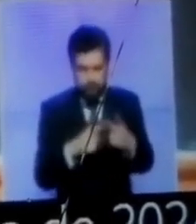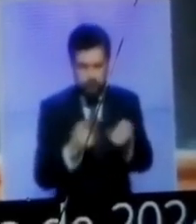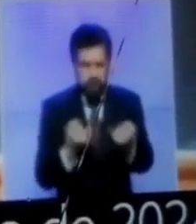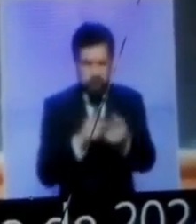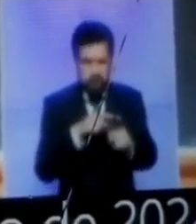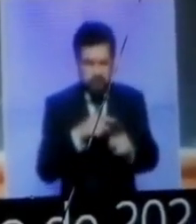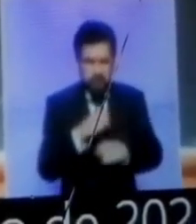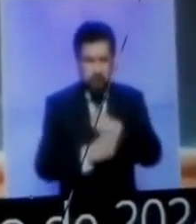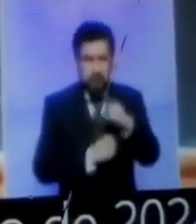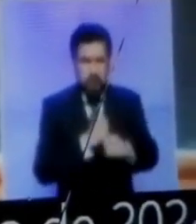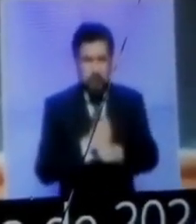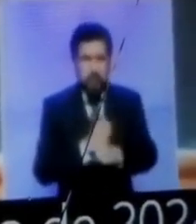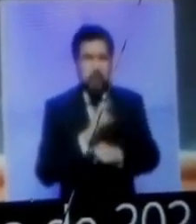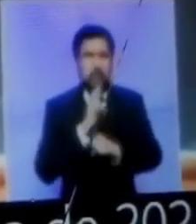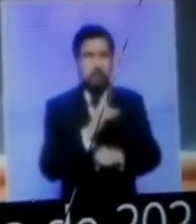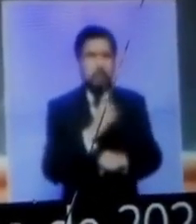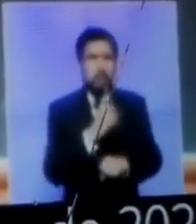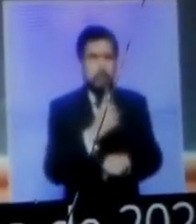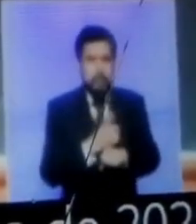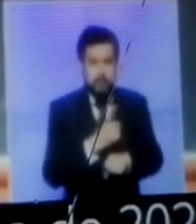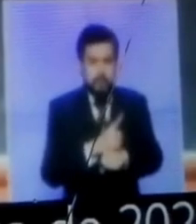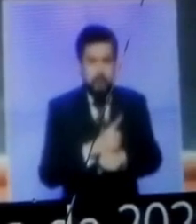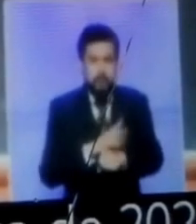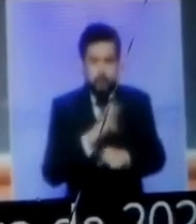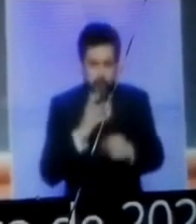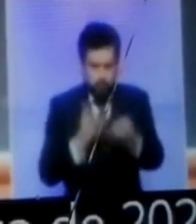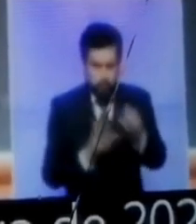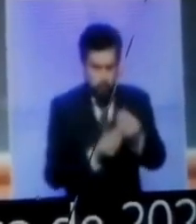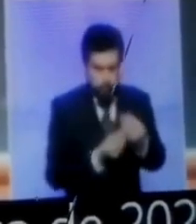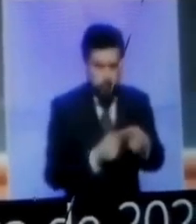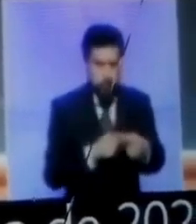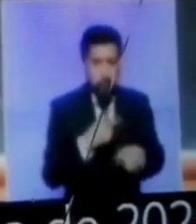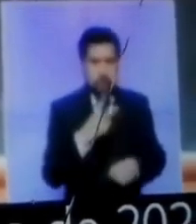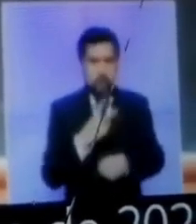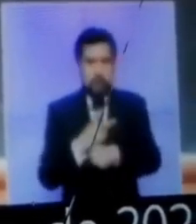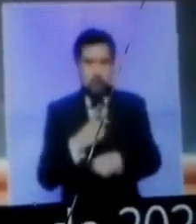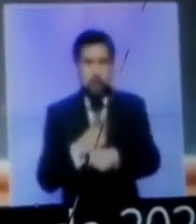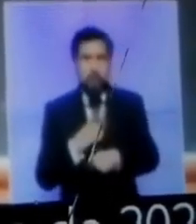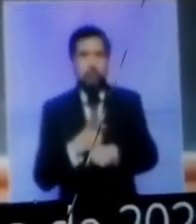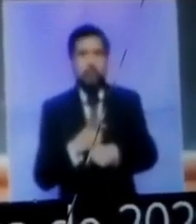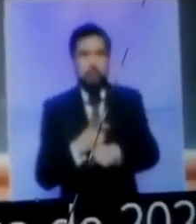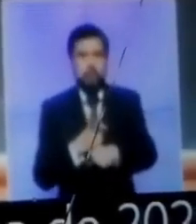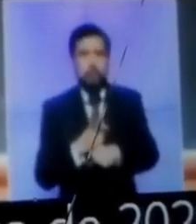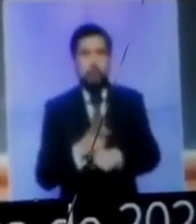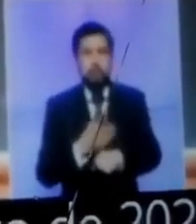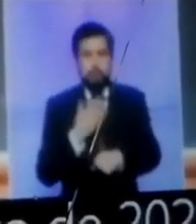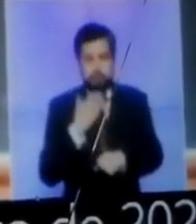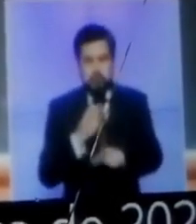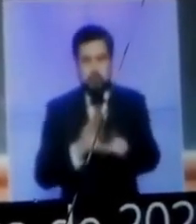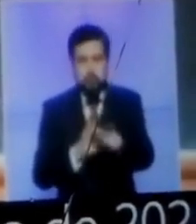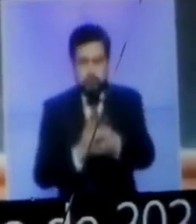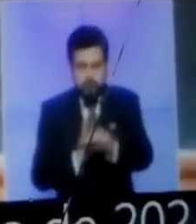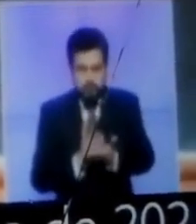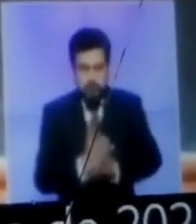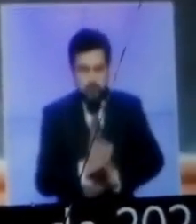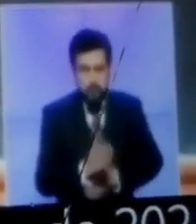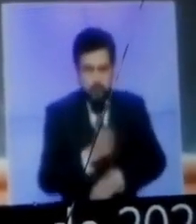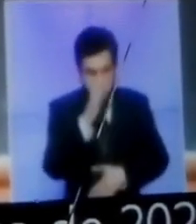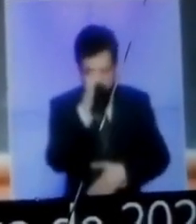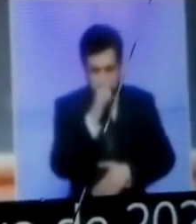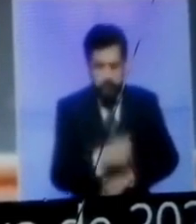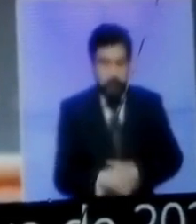resuelve primero se acumulan los medios de impugnación segundo Se confirma en lo que fue materia de impugnación El